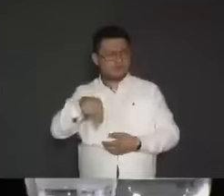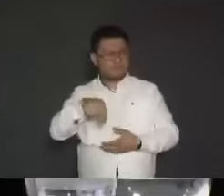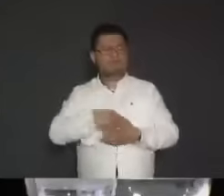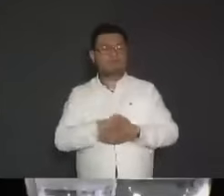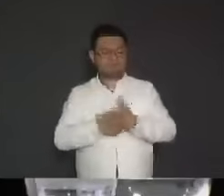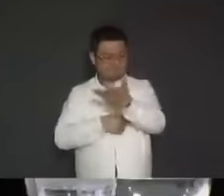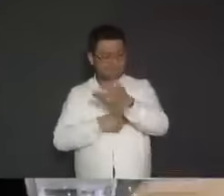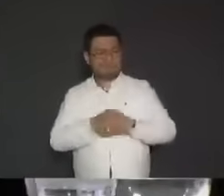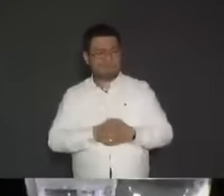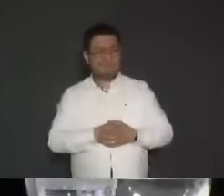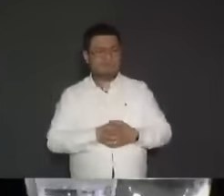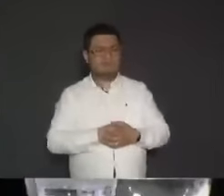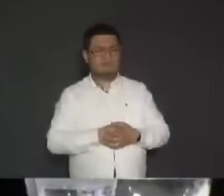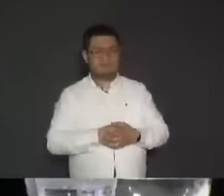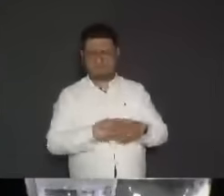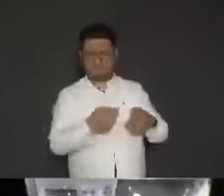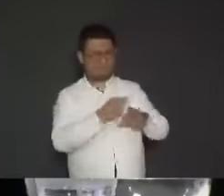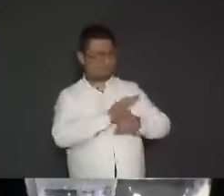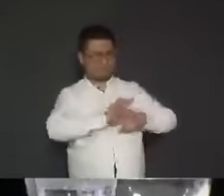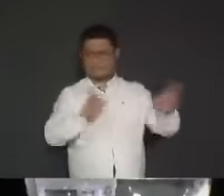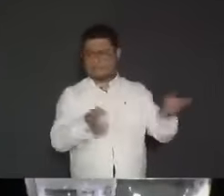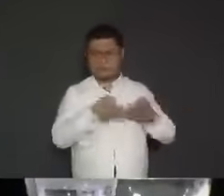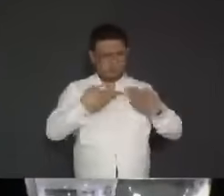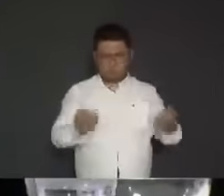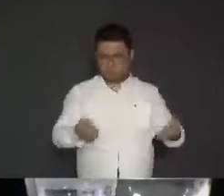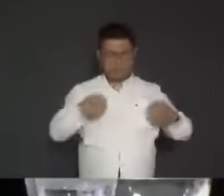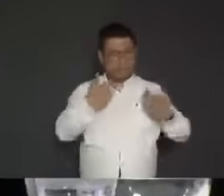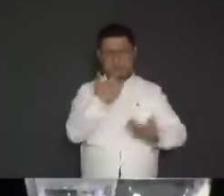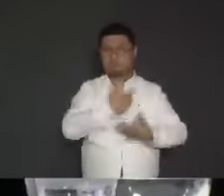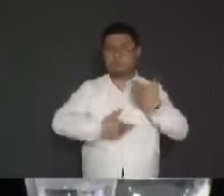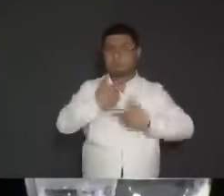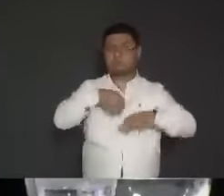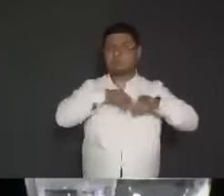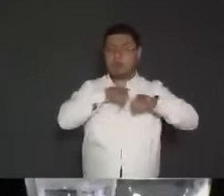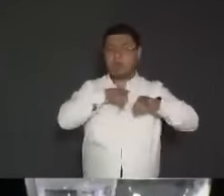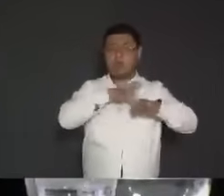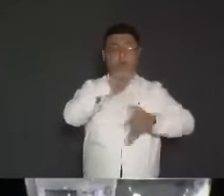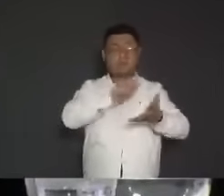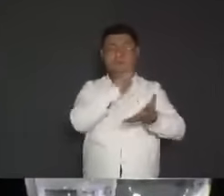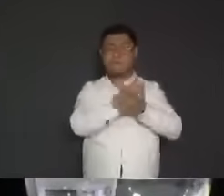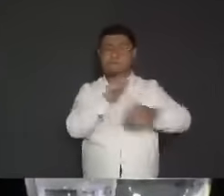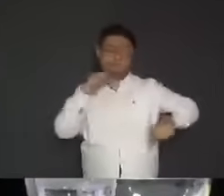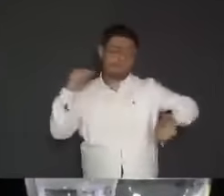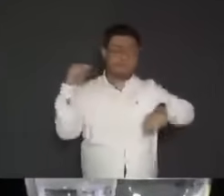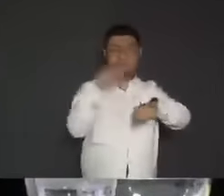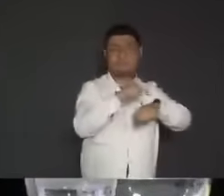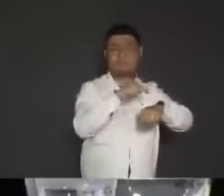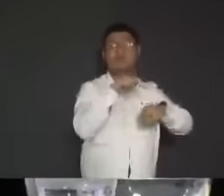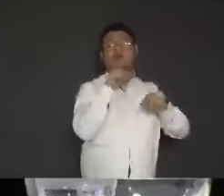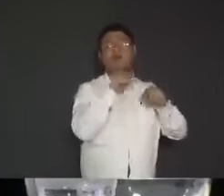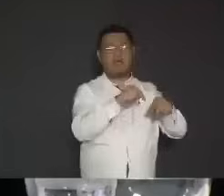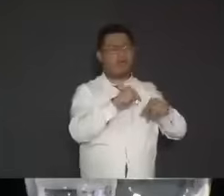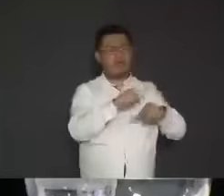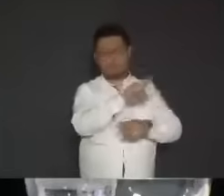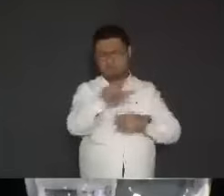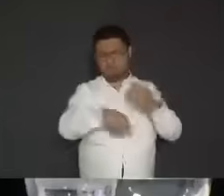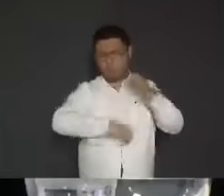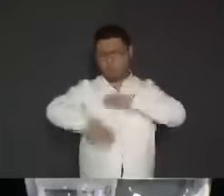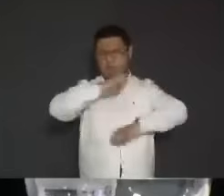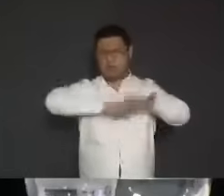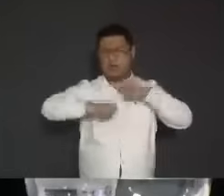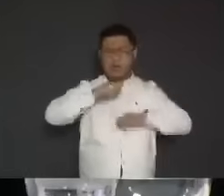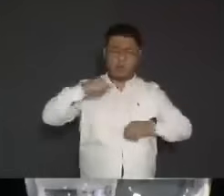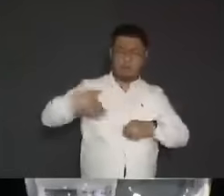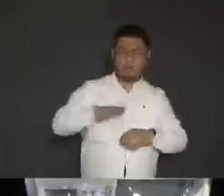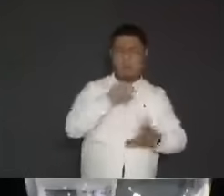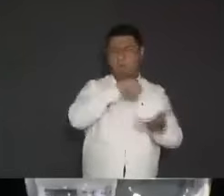actividad económica dañará el medio ambiente. Se aplicará la ley a todas las empresas, industrias pecuarias y pesqueras,